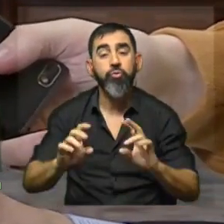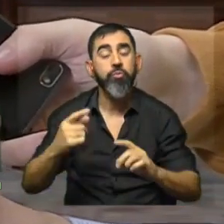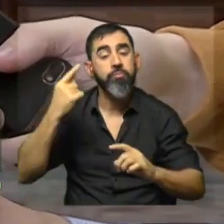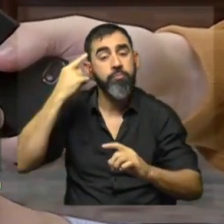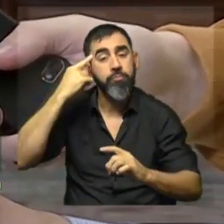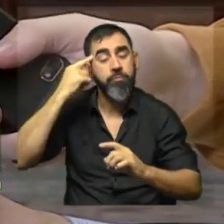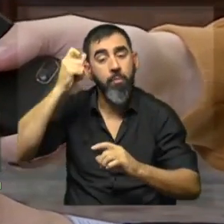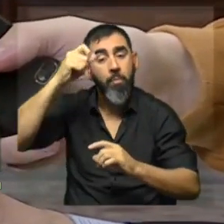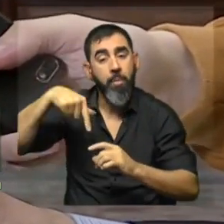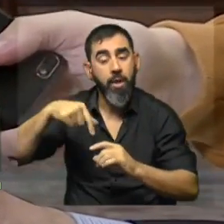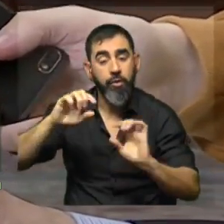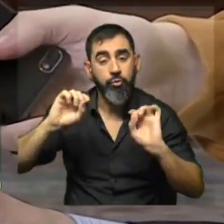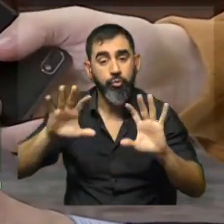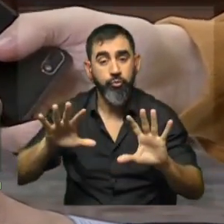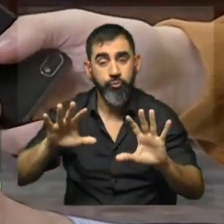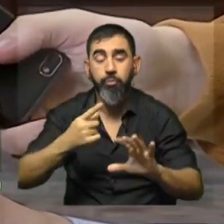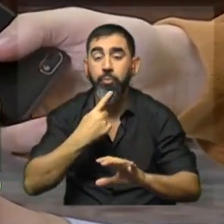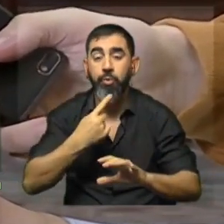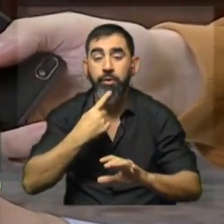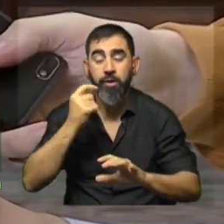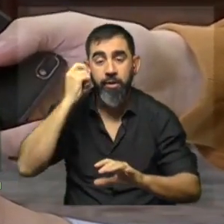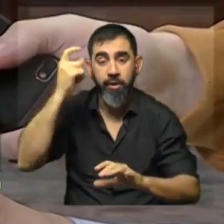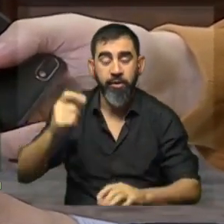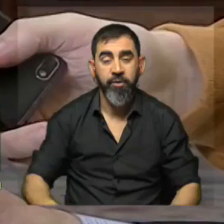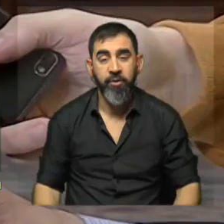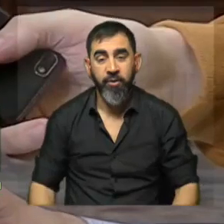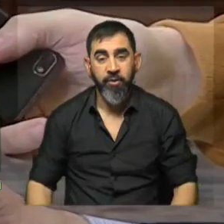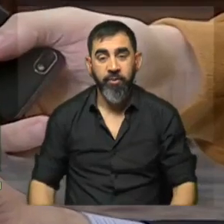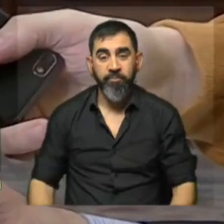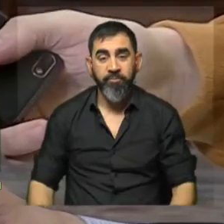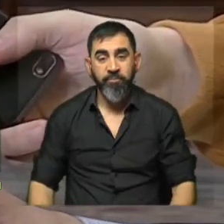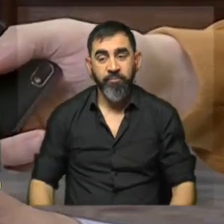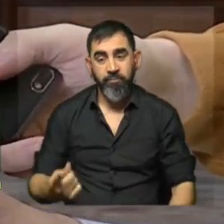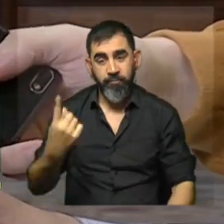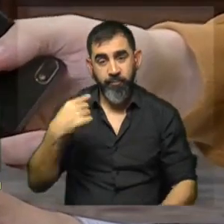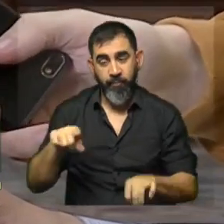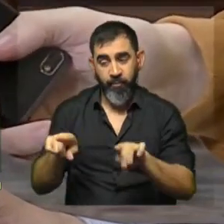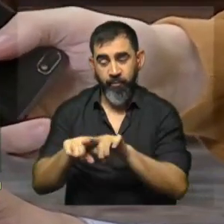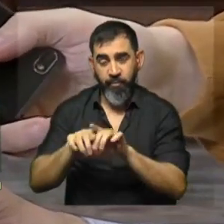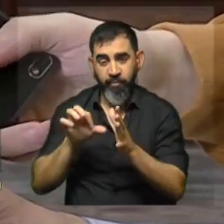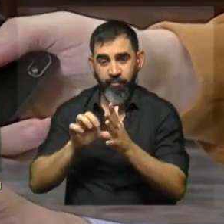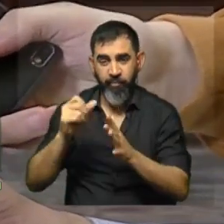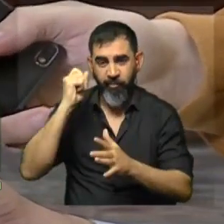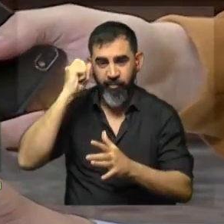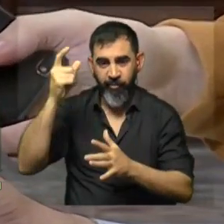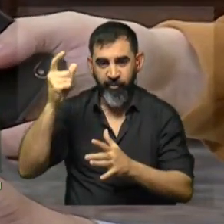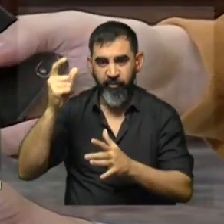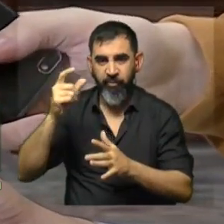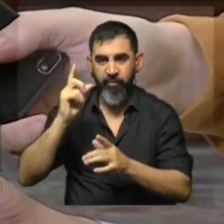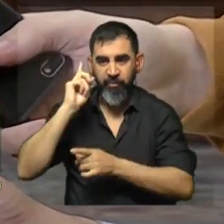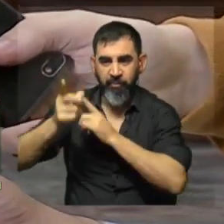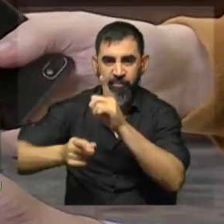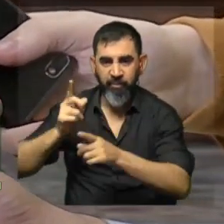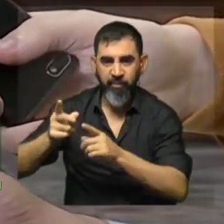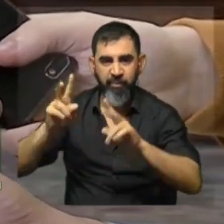pensar estratégicamente las políticas de inteligencia. Pero ahora parece que esos mismos servicios de inteligencia estratégica dan indicaciones